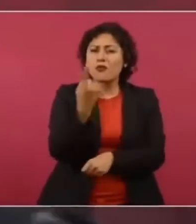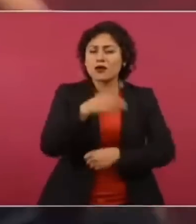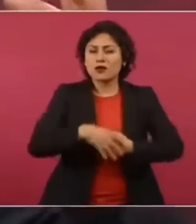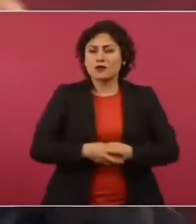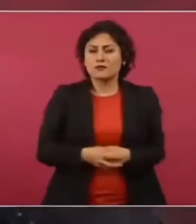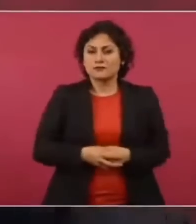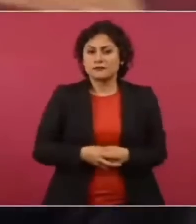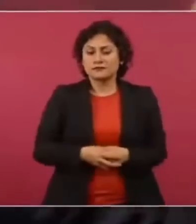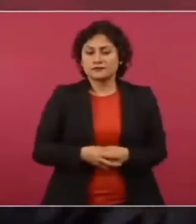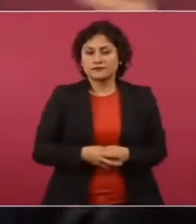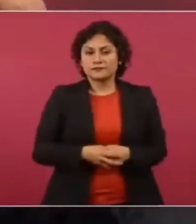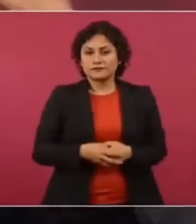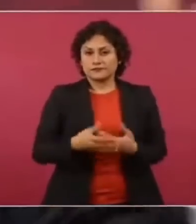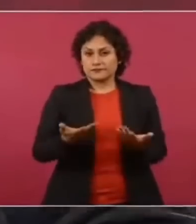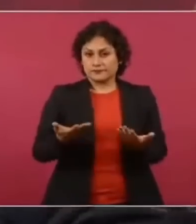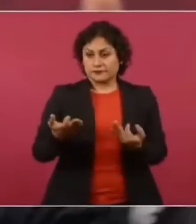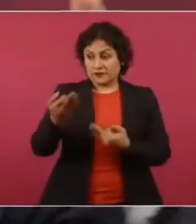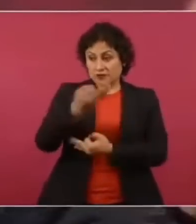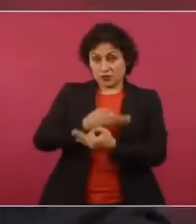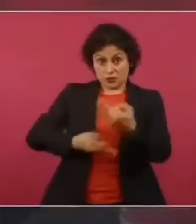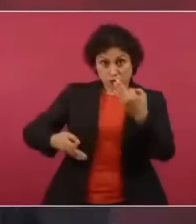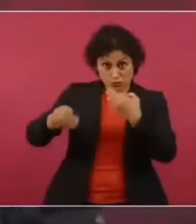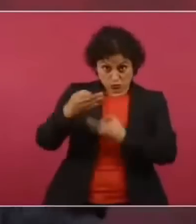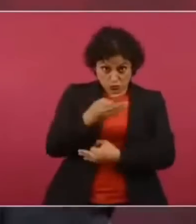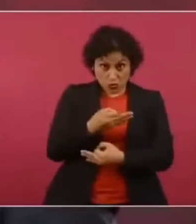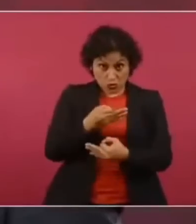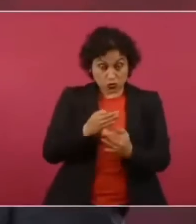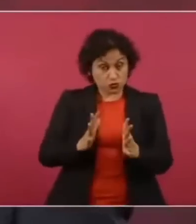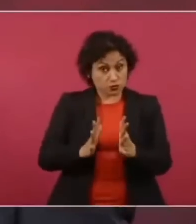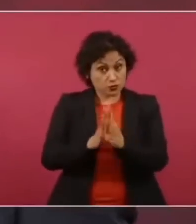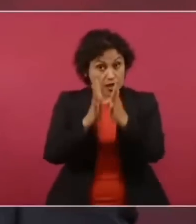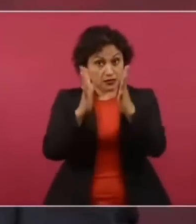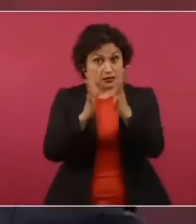Porque no todos están metidos en los enjuagues.